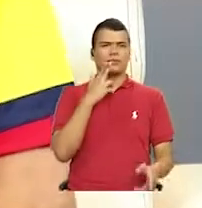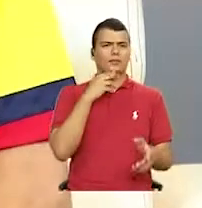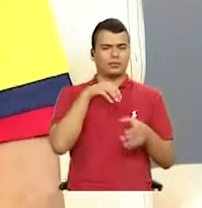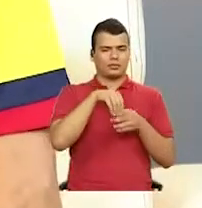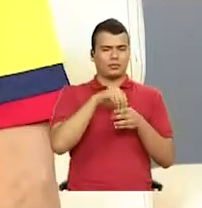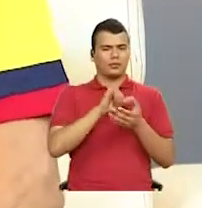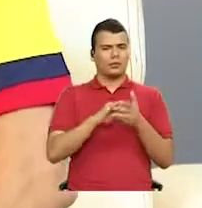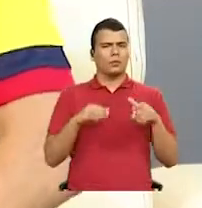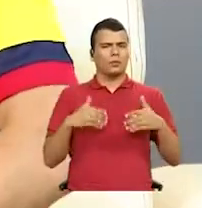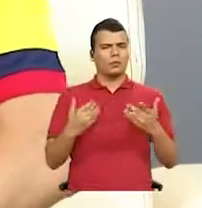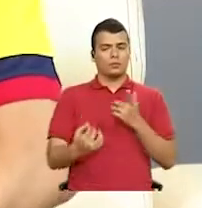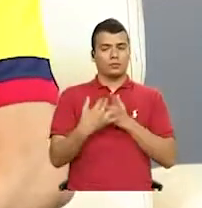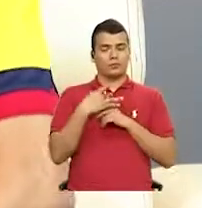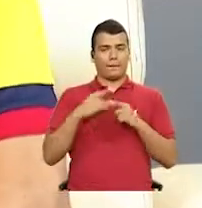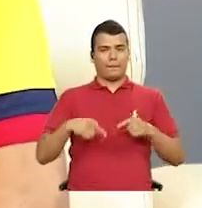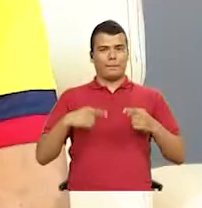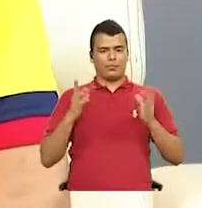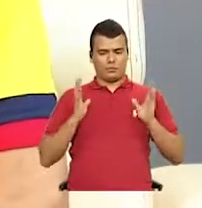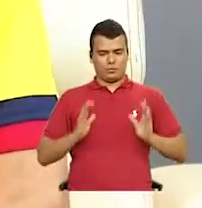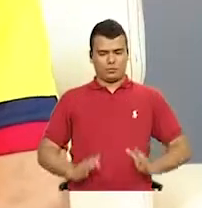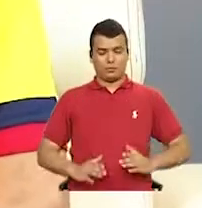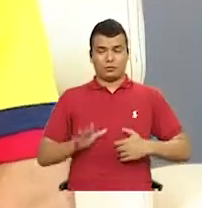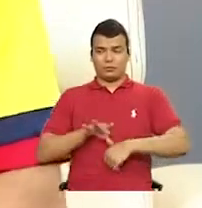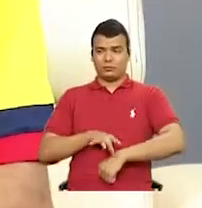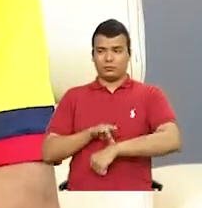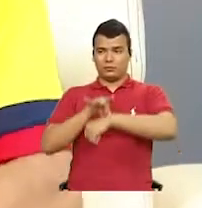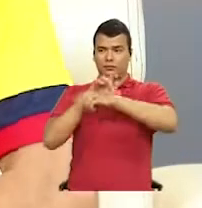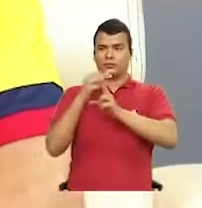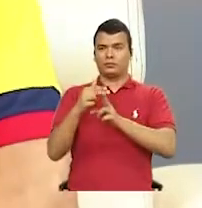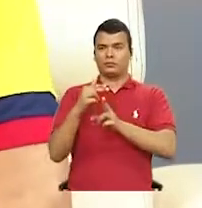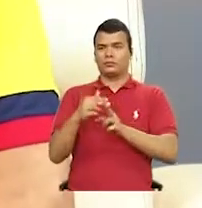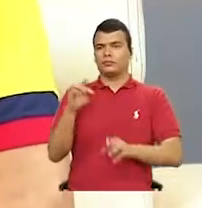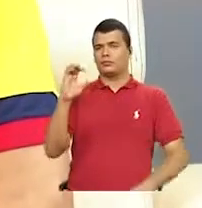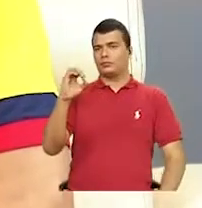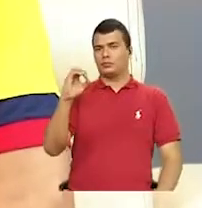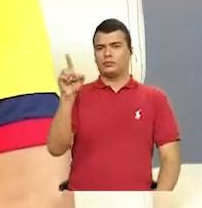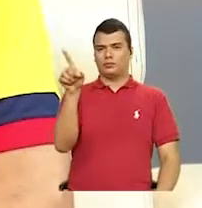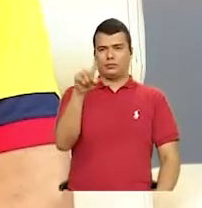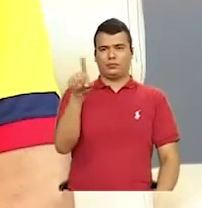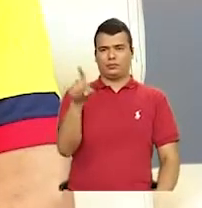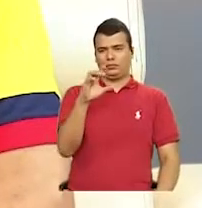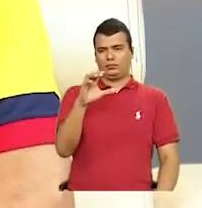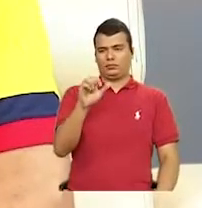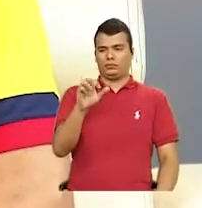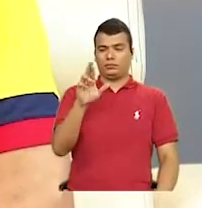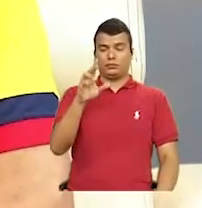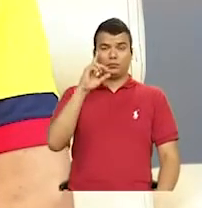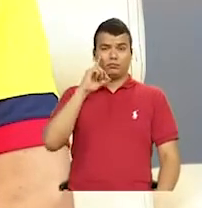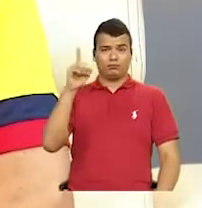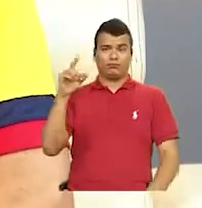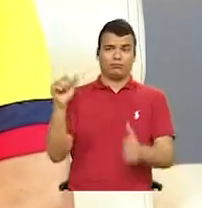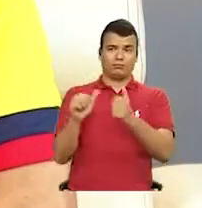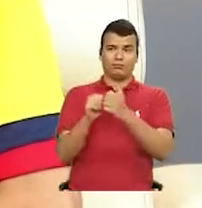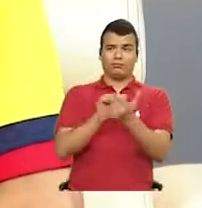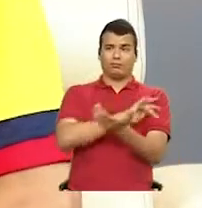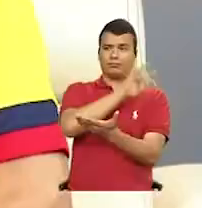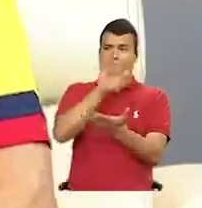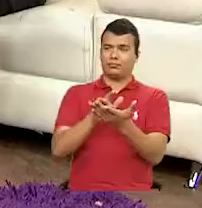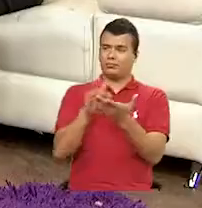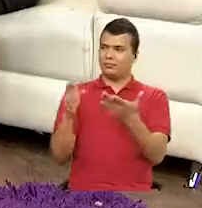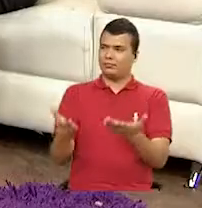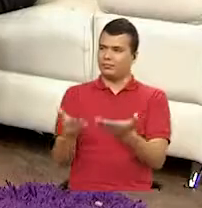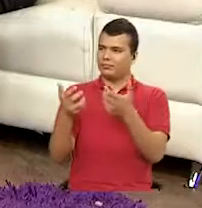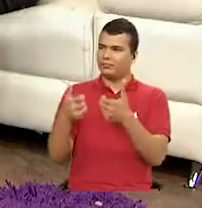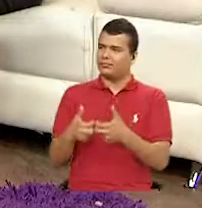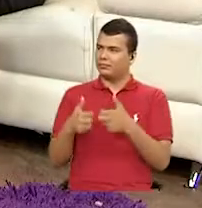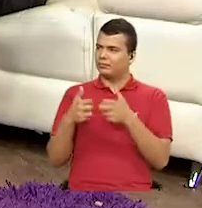organismo, el médico Oscar David Hurtado, gran especialista en el tema, nos acompaña en el día de hoy. Así que, mi querido Oscar David, buena energía